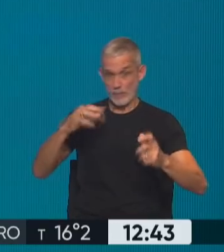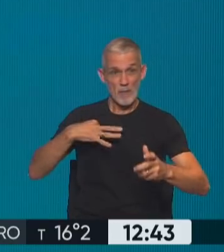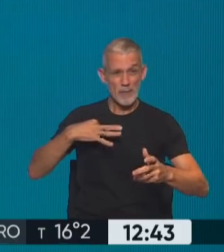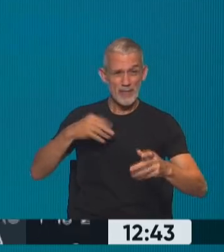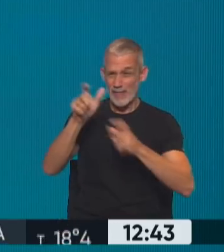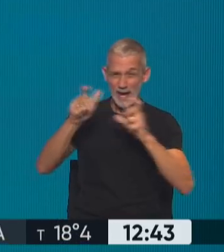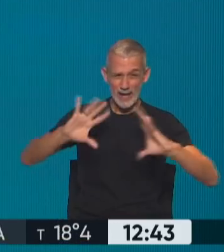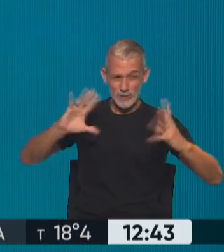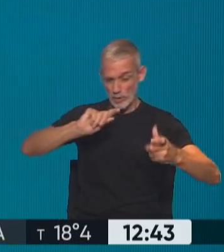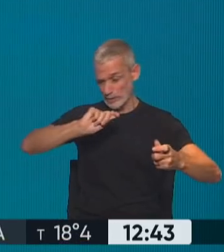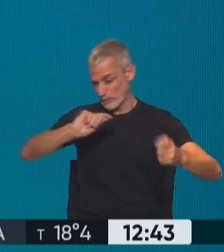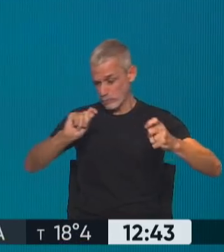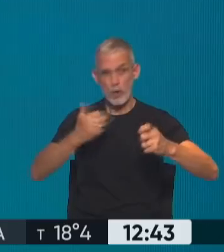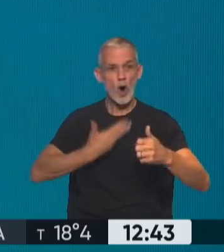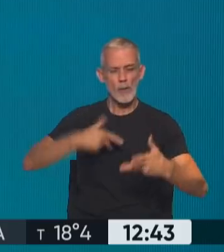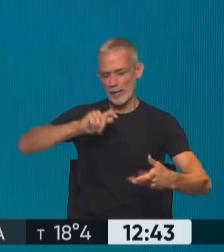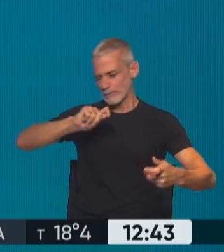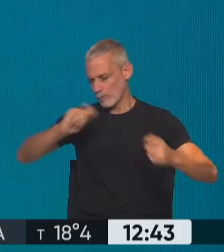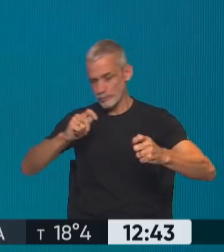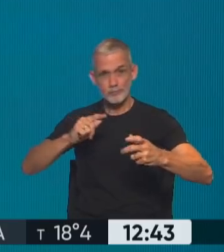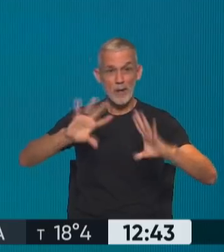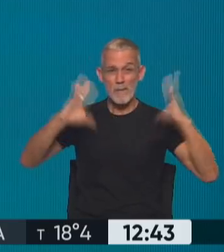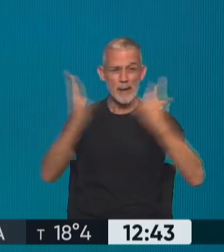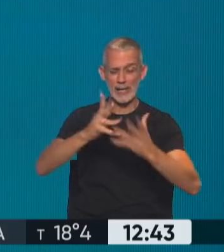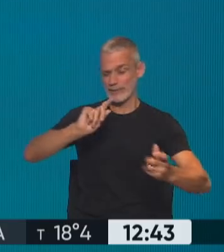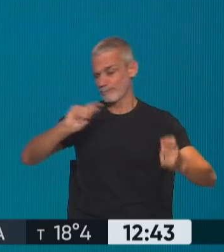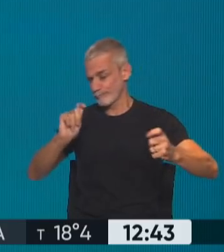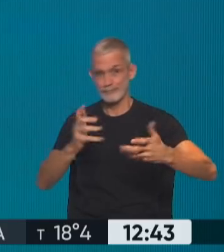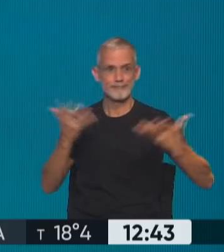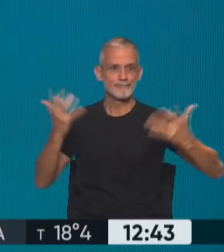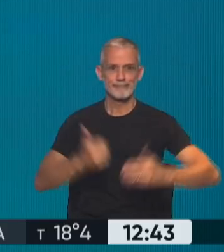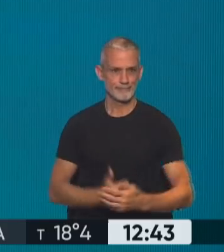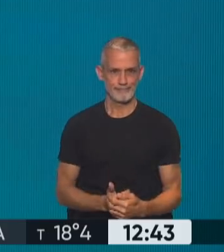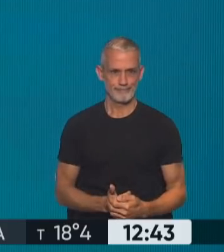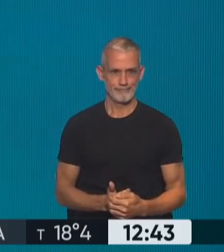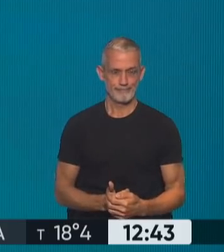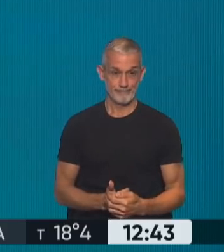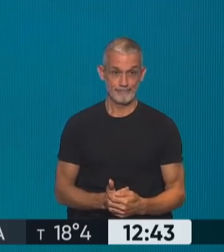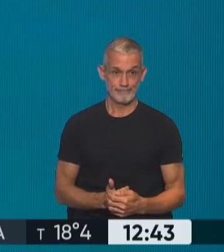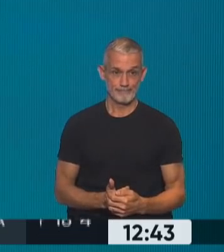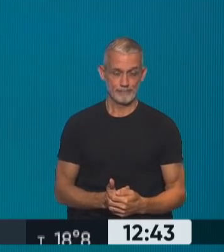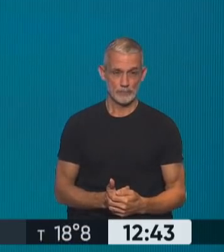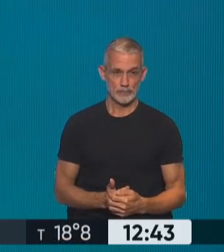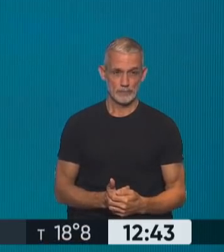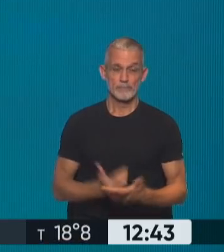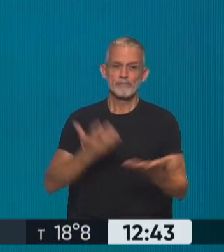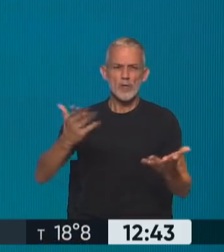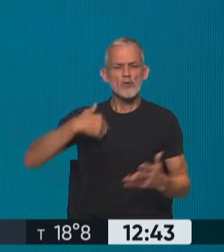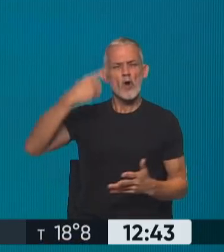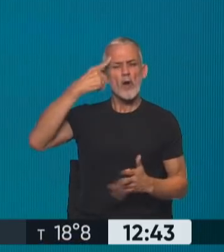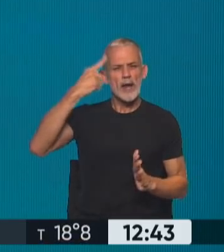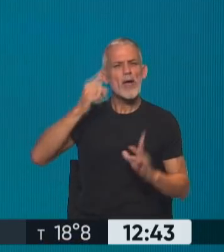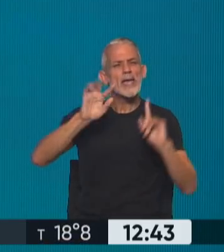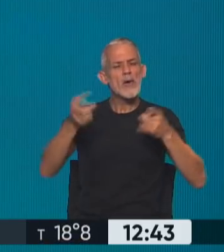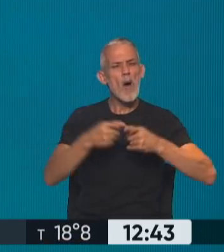vidas, gobiernos y el planeta entero, pero que creo que